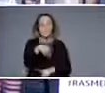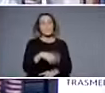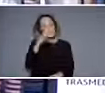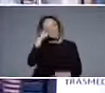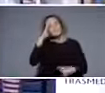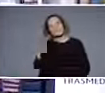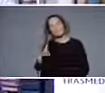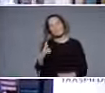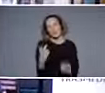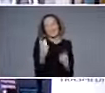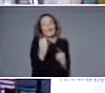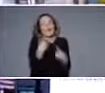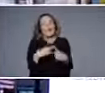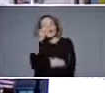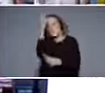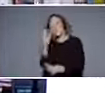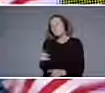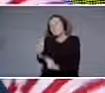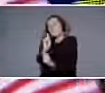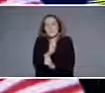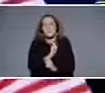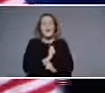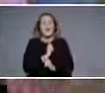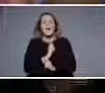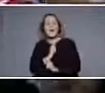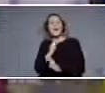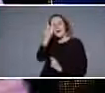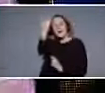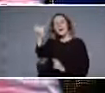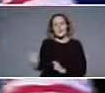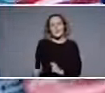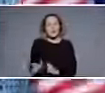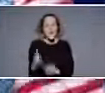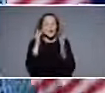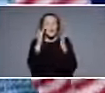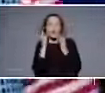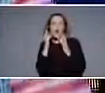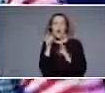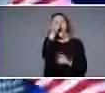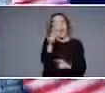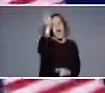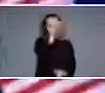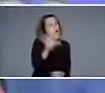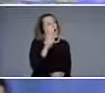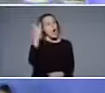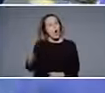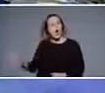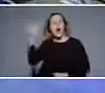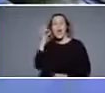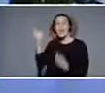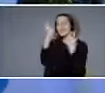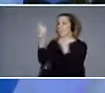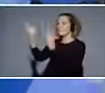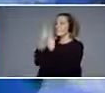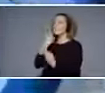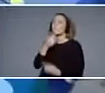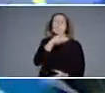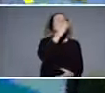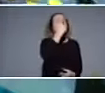Respeto y mi cosa buena, pudo ser él o pudo ser ella, quien este vino a mí me